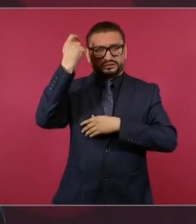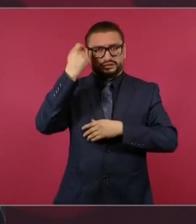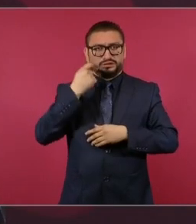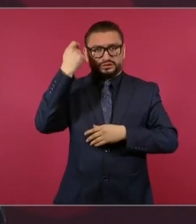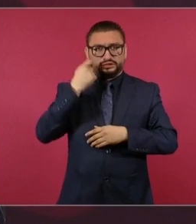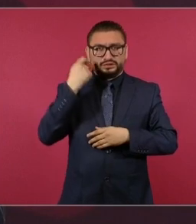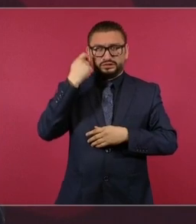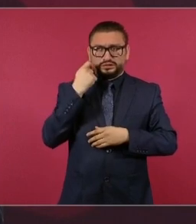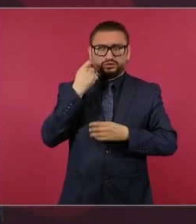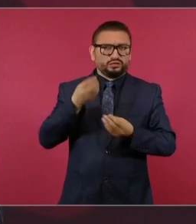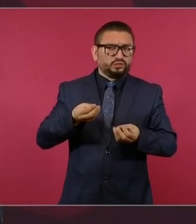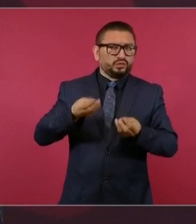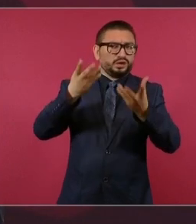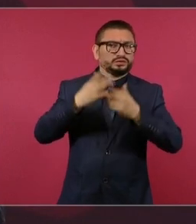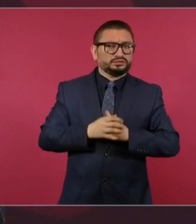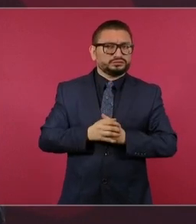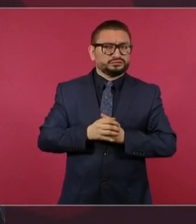tienen pensión,